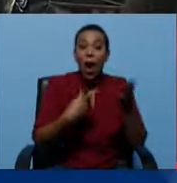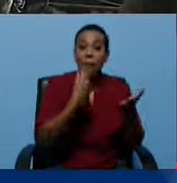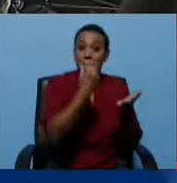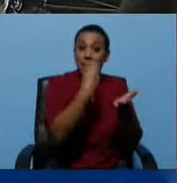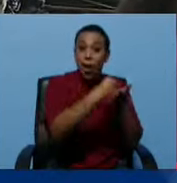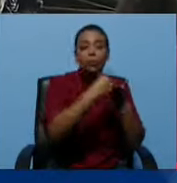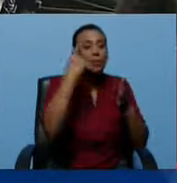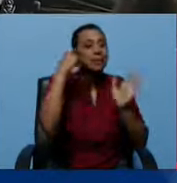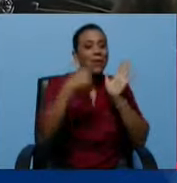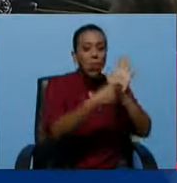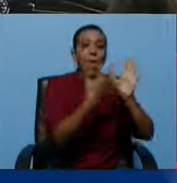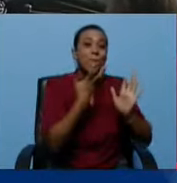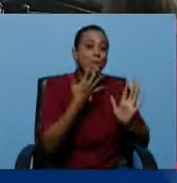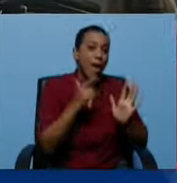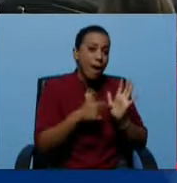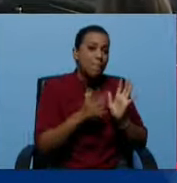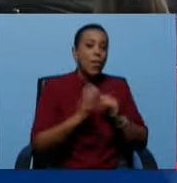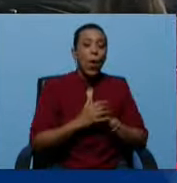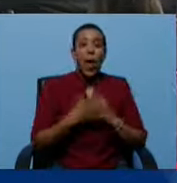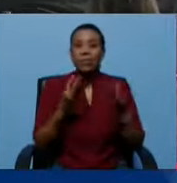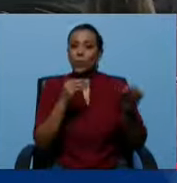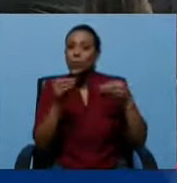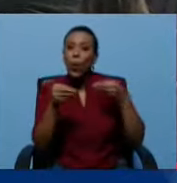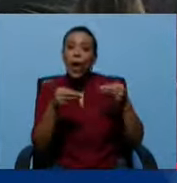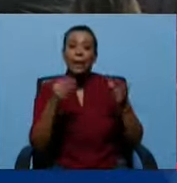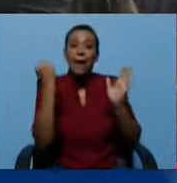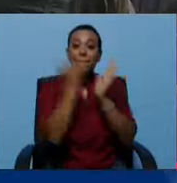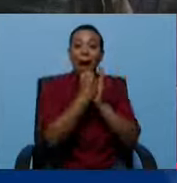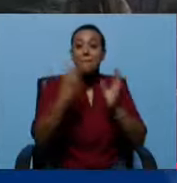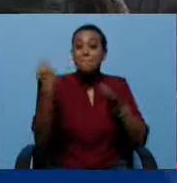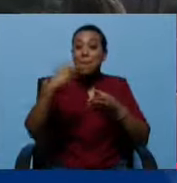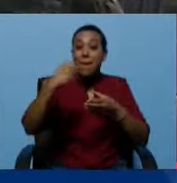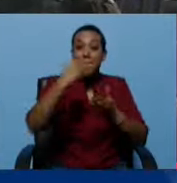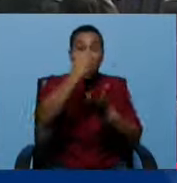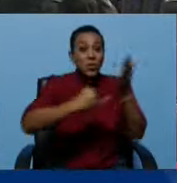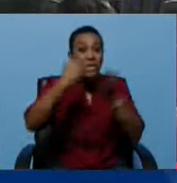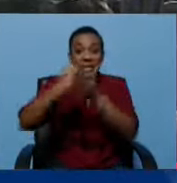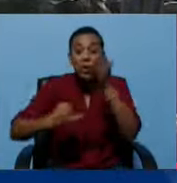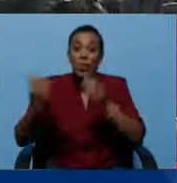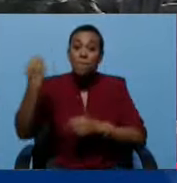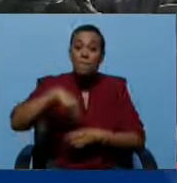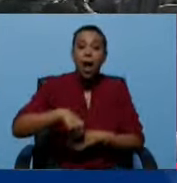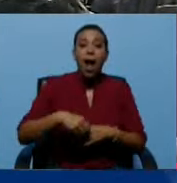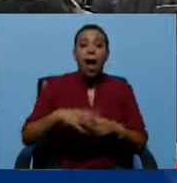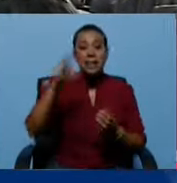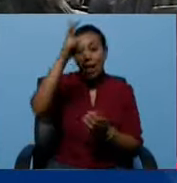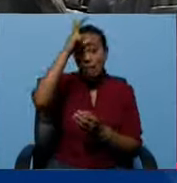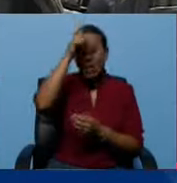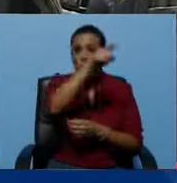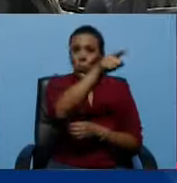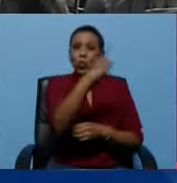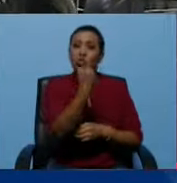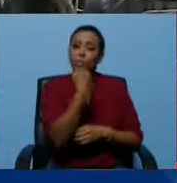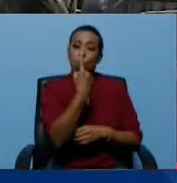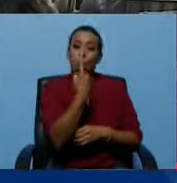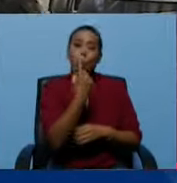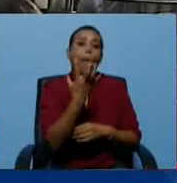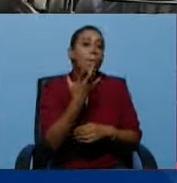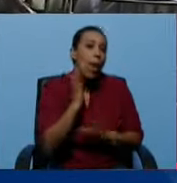que hoy se refleja, por ejemplo, en materia de matrícula universitaria. Hoy vamos al estado Falcón y solamente